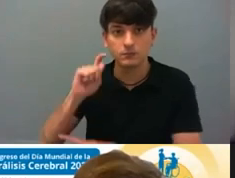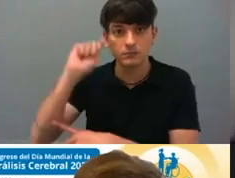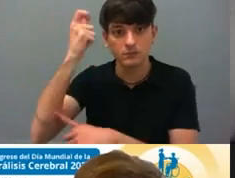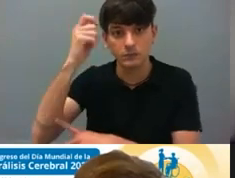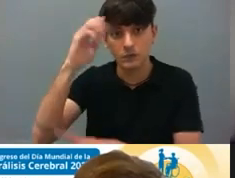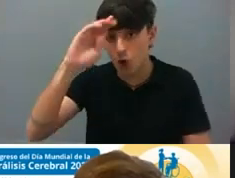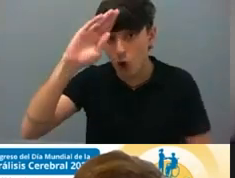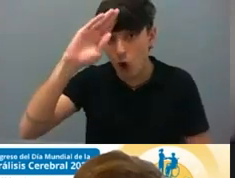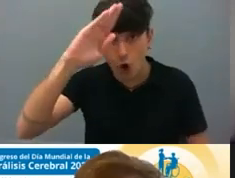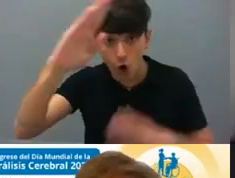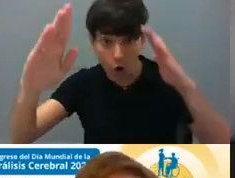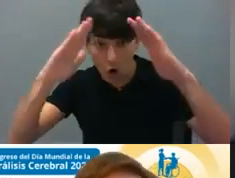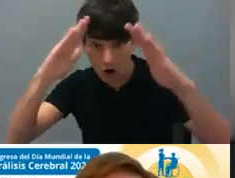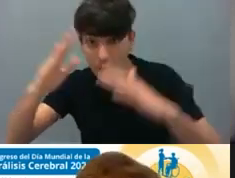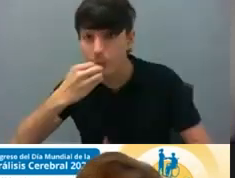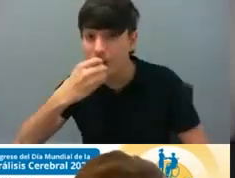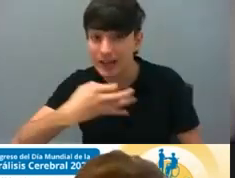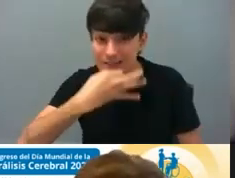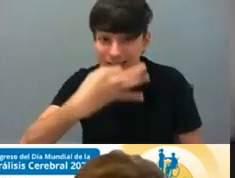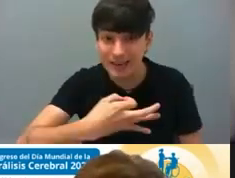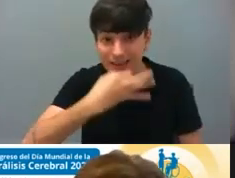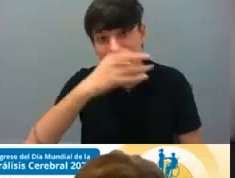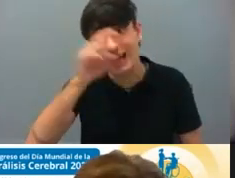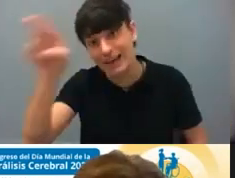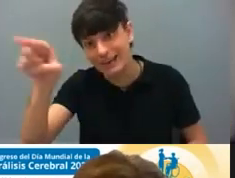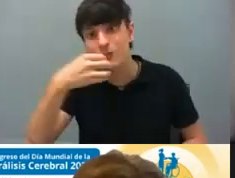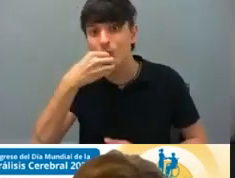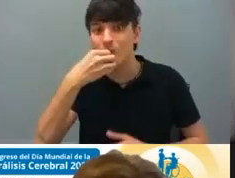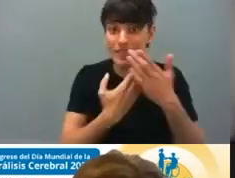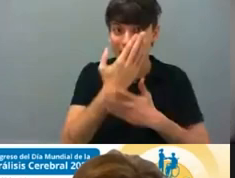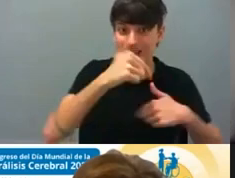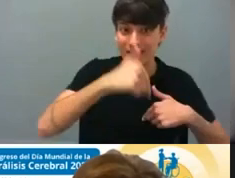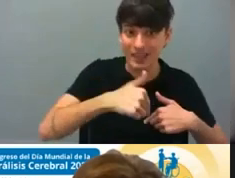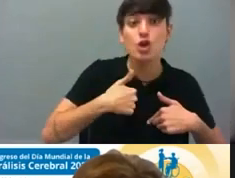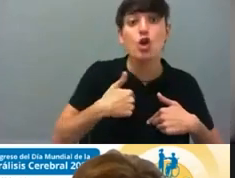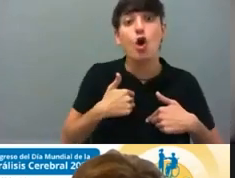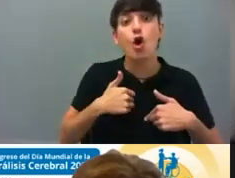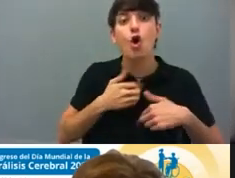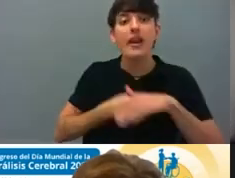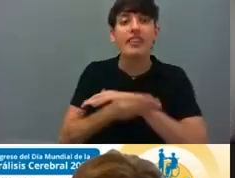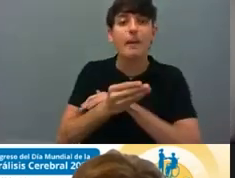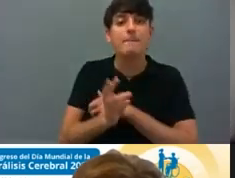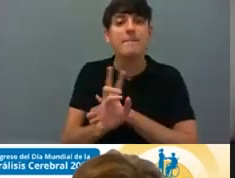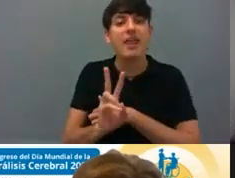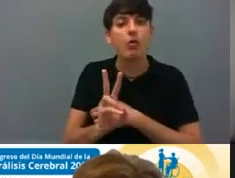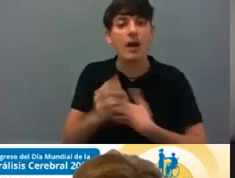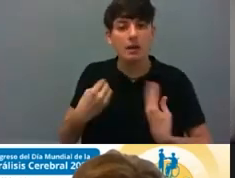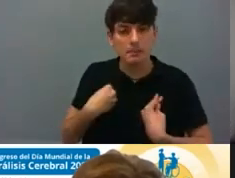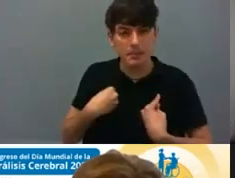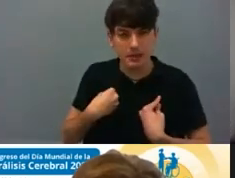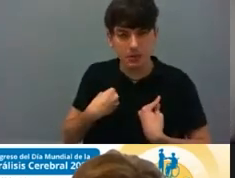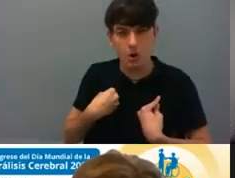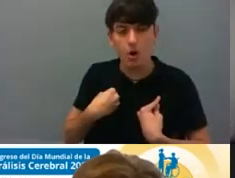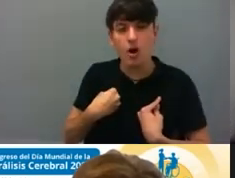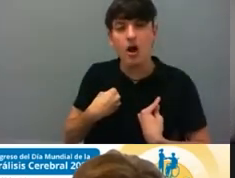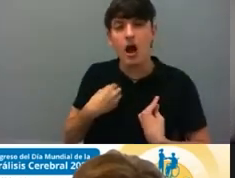Hola, buenas tardes. Bueno, buenas tardes allá, buenos días aquí. Yo soy venezolana, vivo en